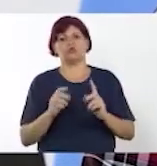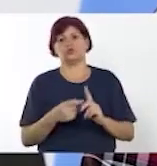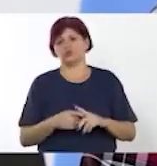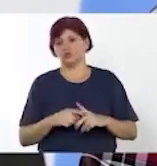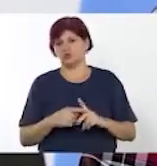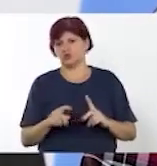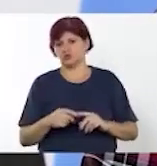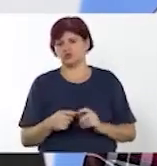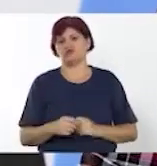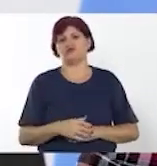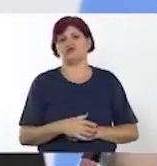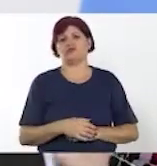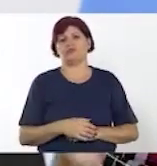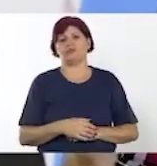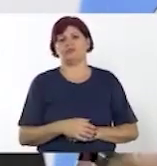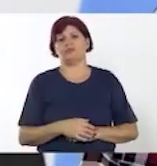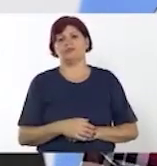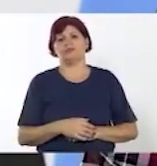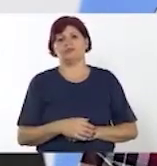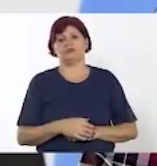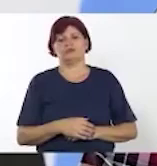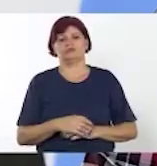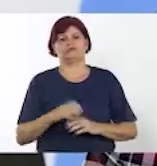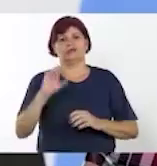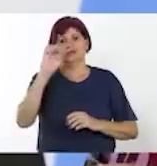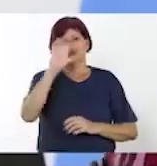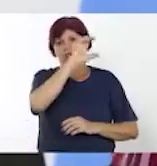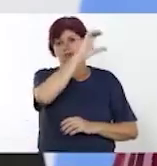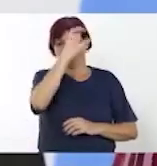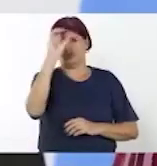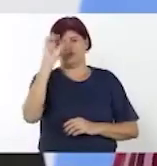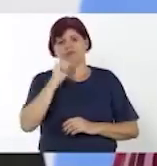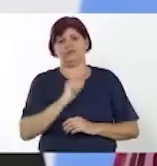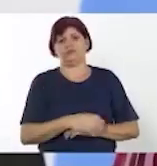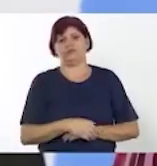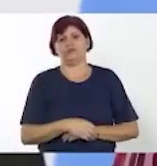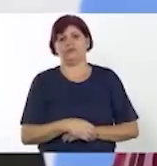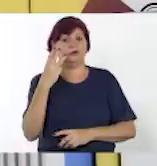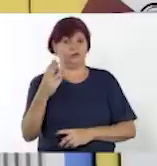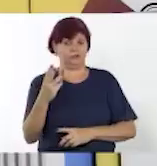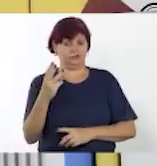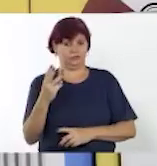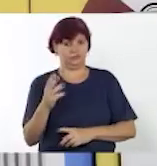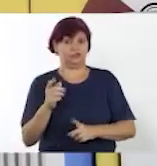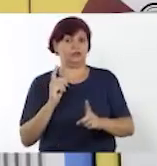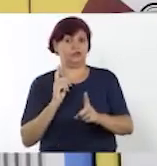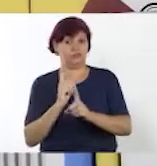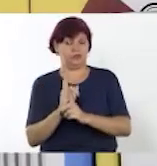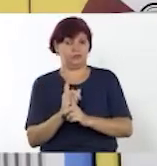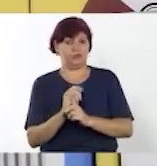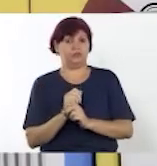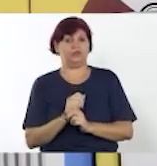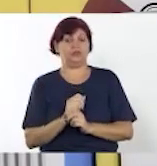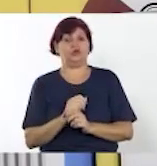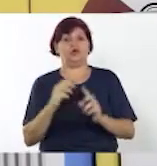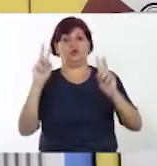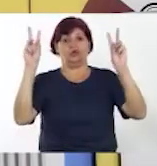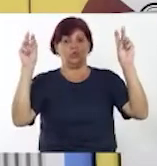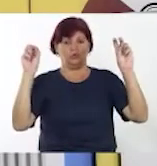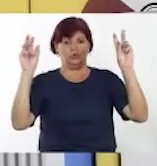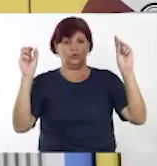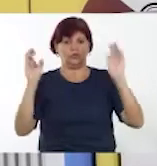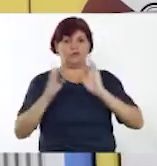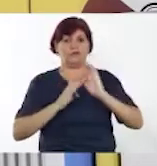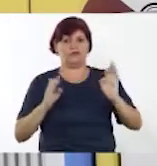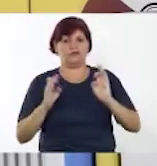conjunto solución de la siguiente, o sea, el conjunto solución de la ecuación. Pasamos al tercer semestre de curso por encuentro